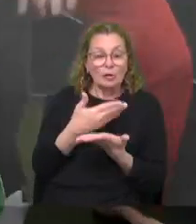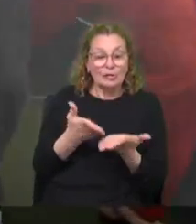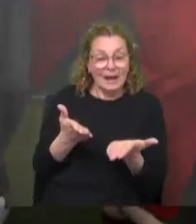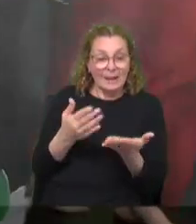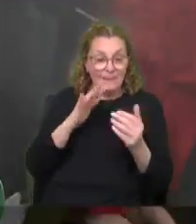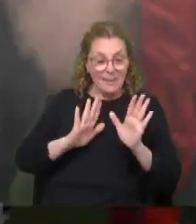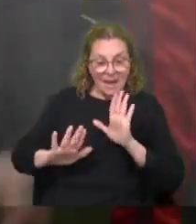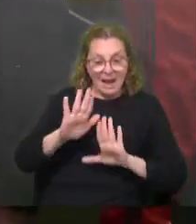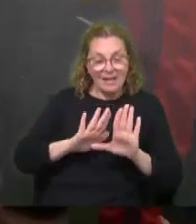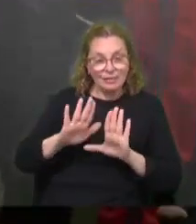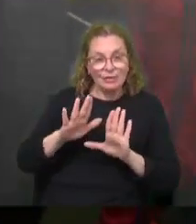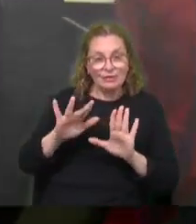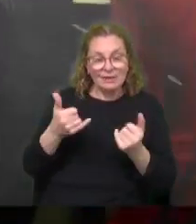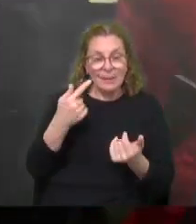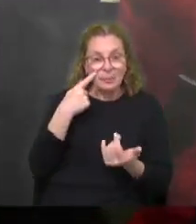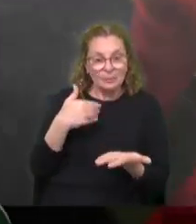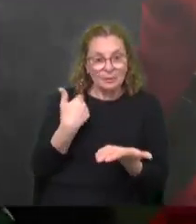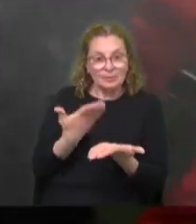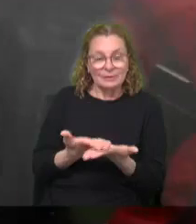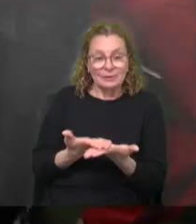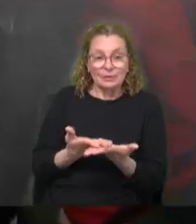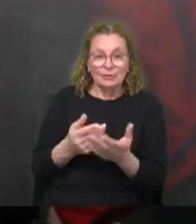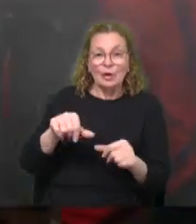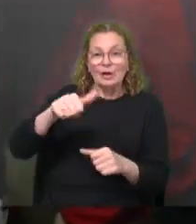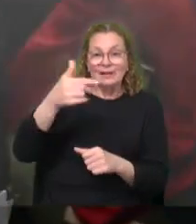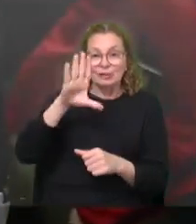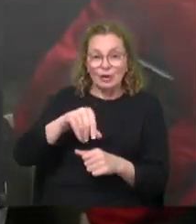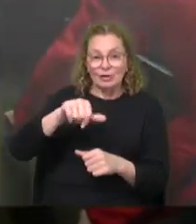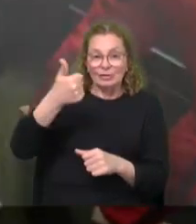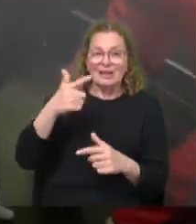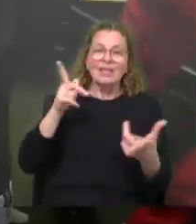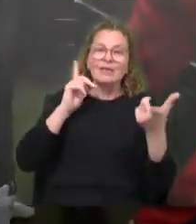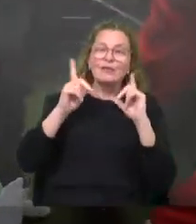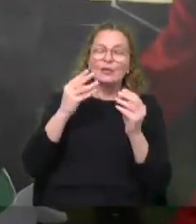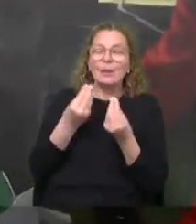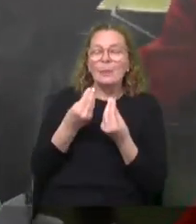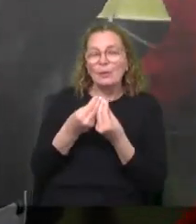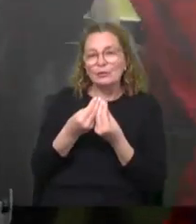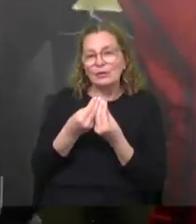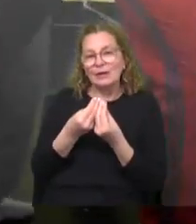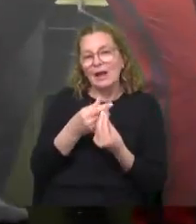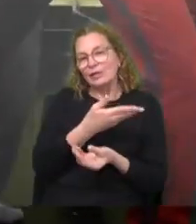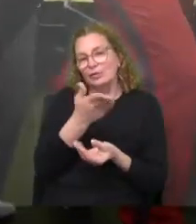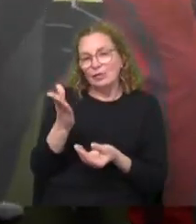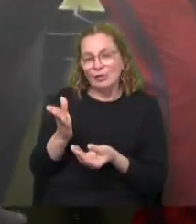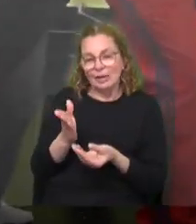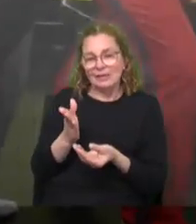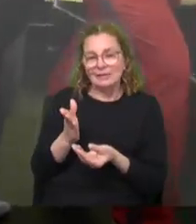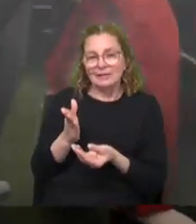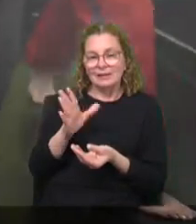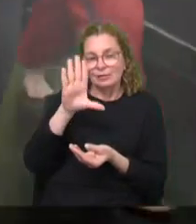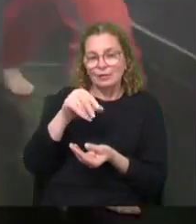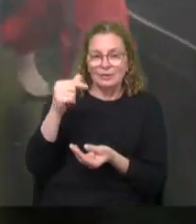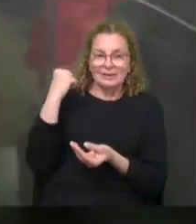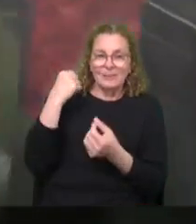un poquito de lo que hacen. Así que yo les deseo todos los éxitos, más que éxitos, que lo disfruten muchísimo a todos y todas y todes que